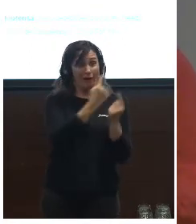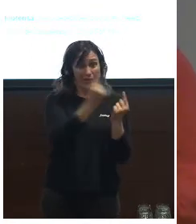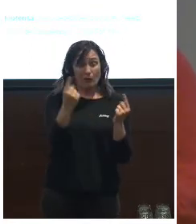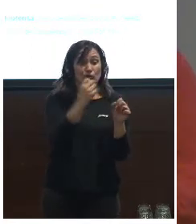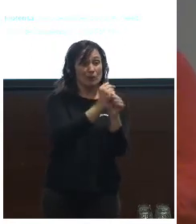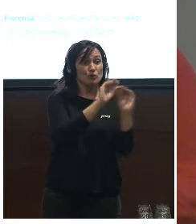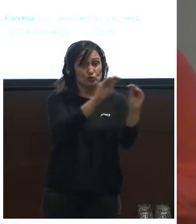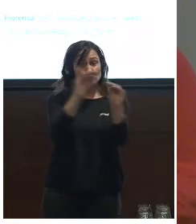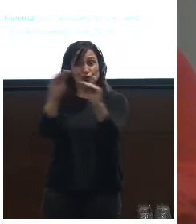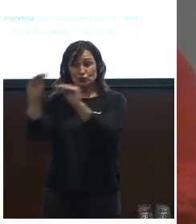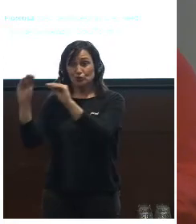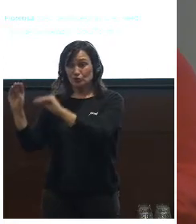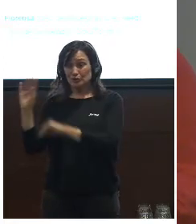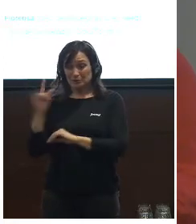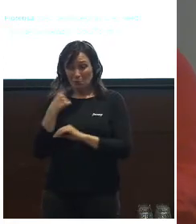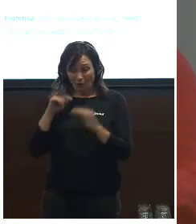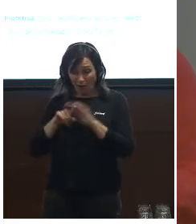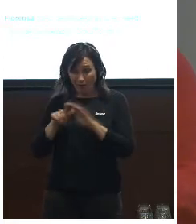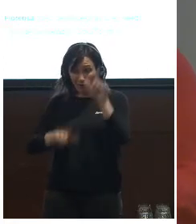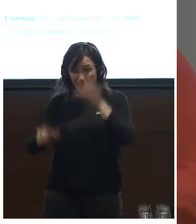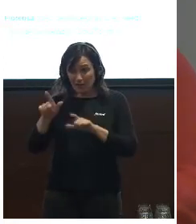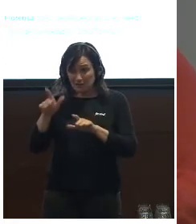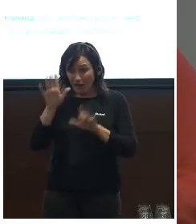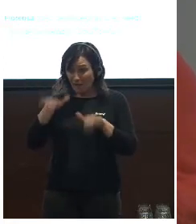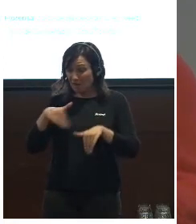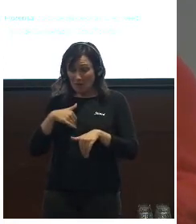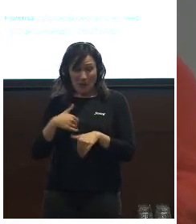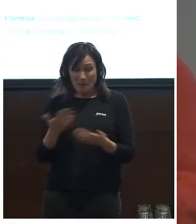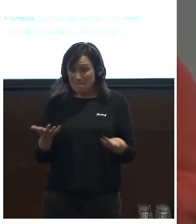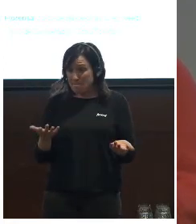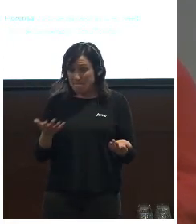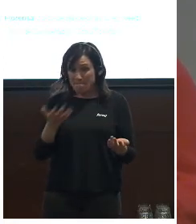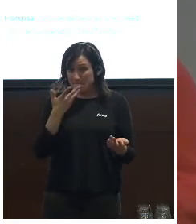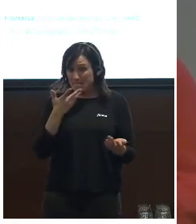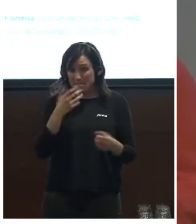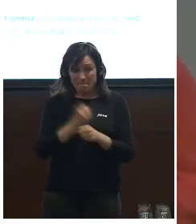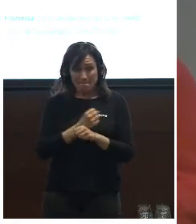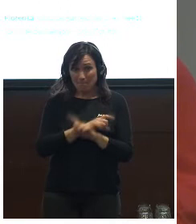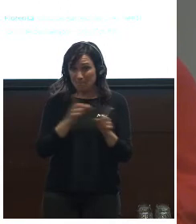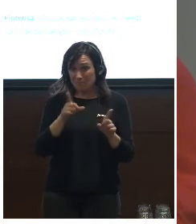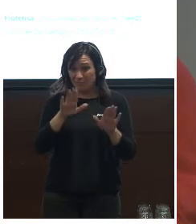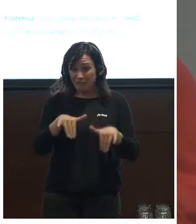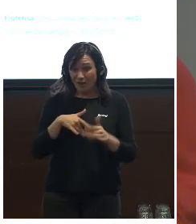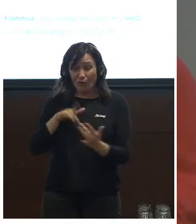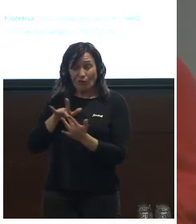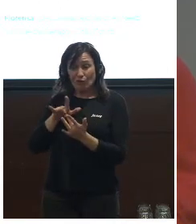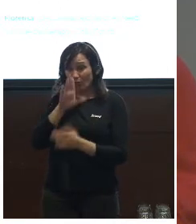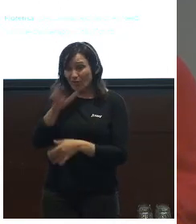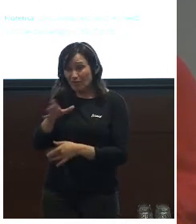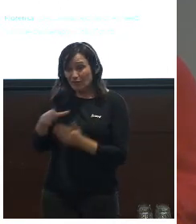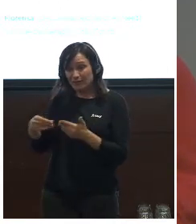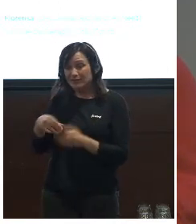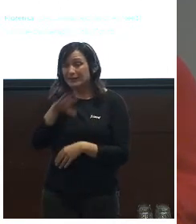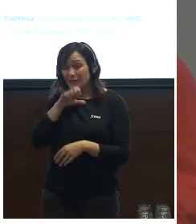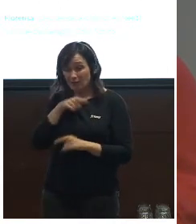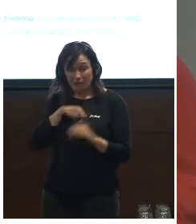si ese trabajo no llega a la agencia de viajes, que realmente es la que está en contacto con el cliente, donde el cliente va